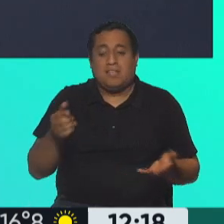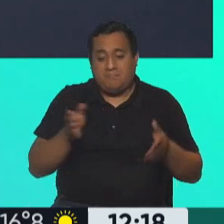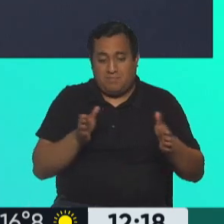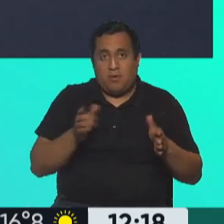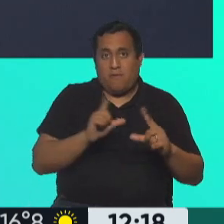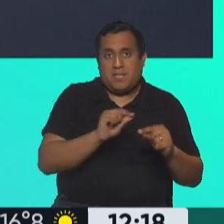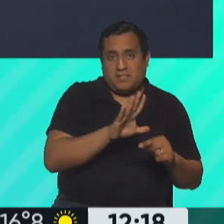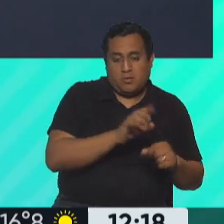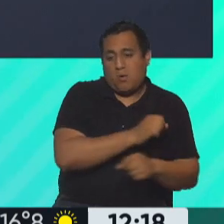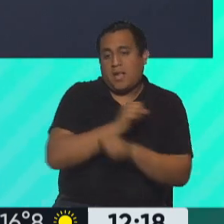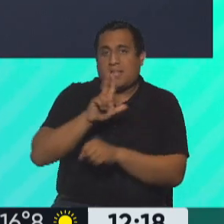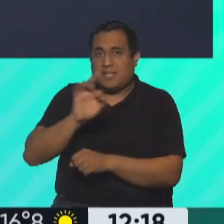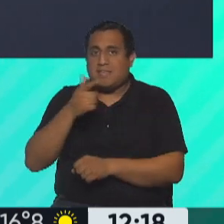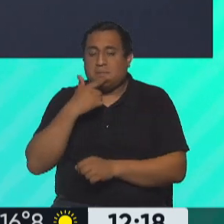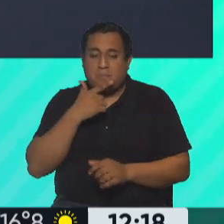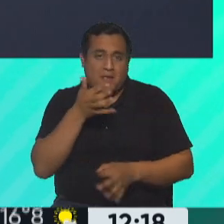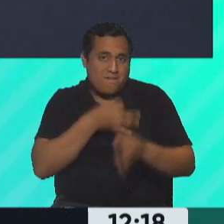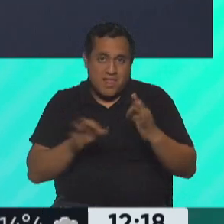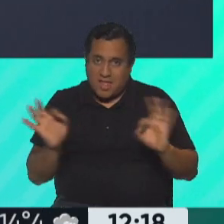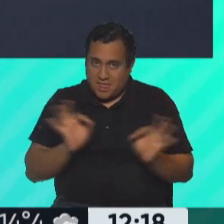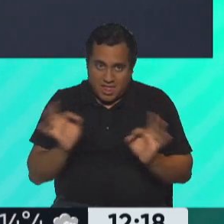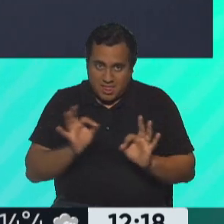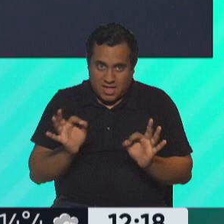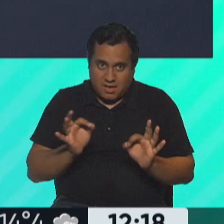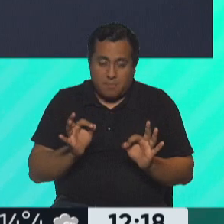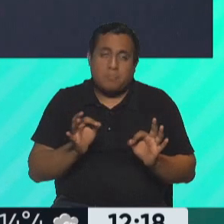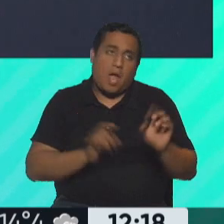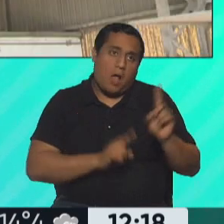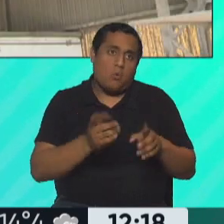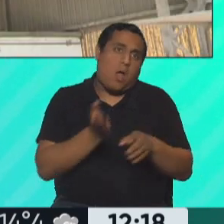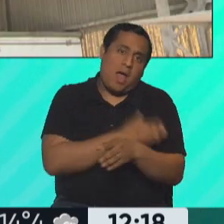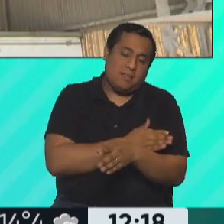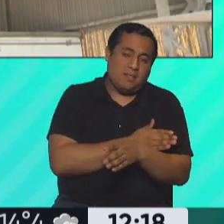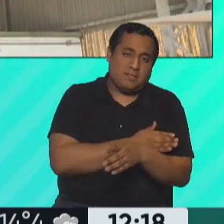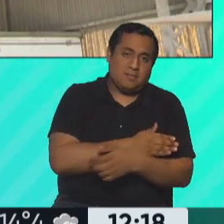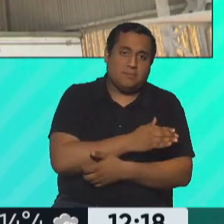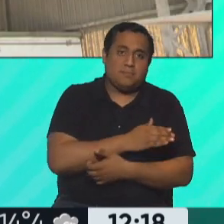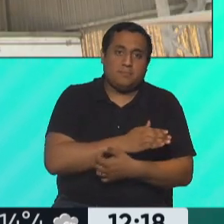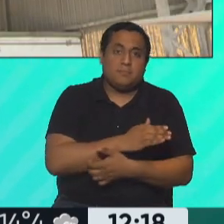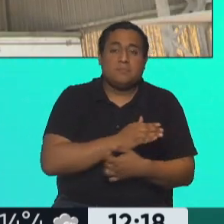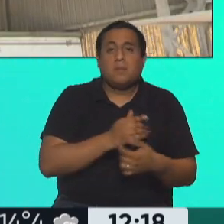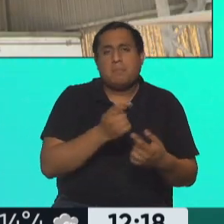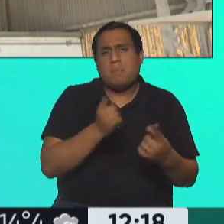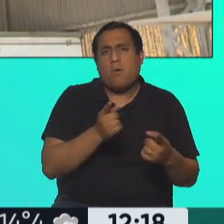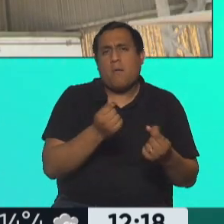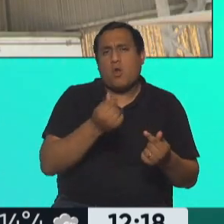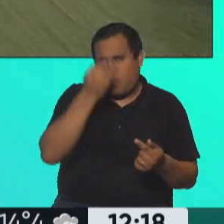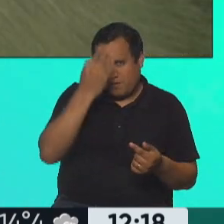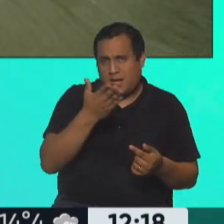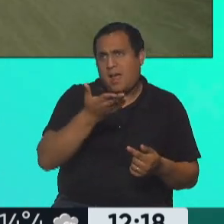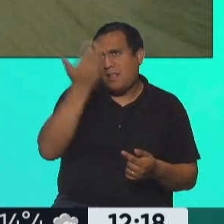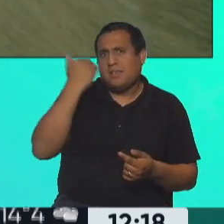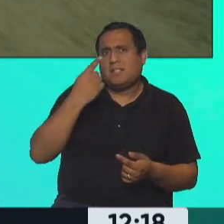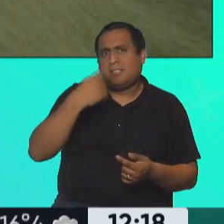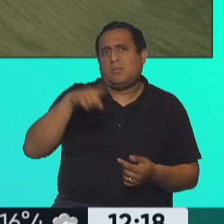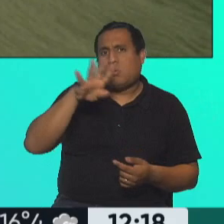5 al 30 de septiembre. Que es más, muchos de ellos entregaron antes, entregaron al valor oficial de 140